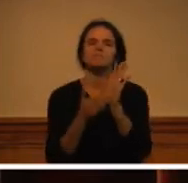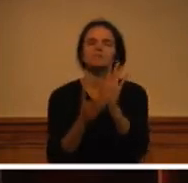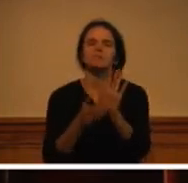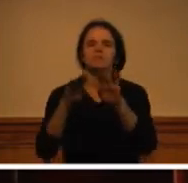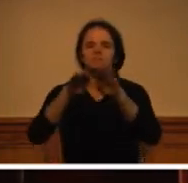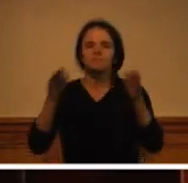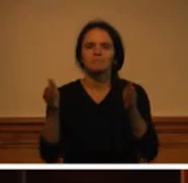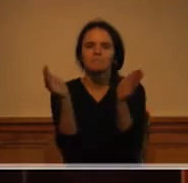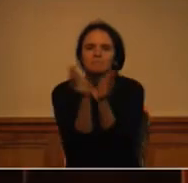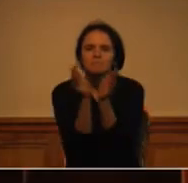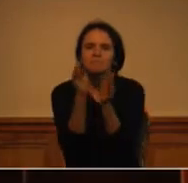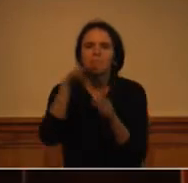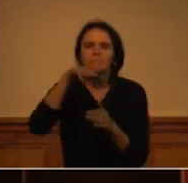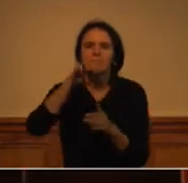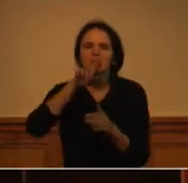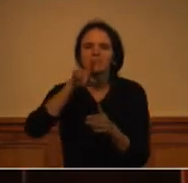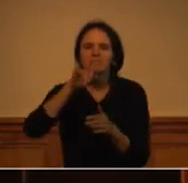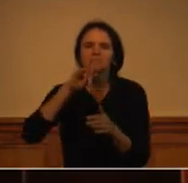veis ahí.